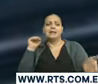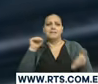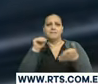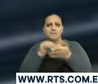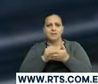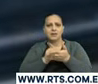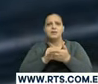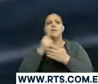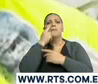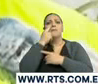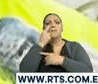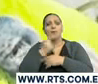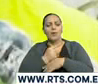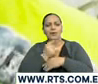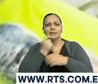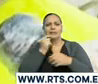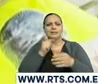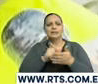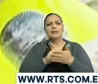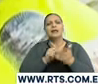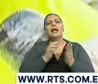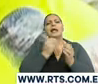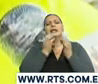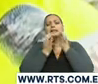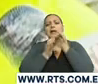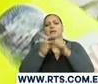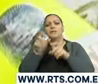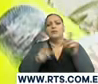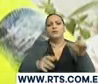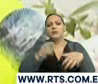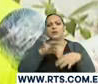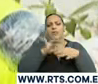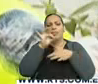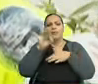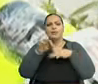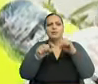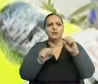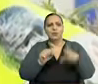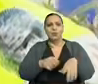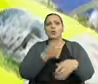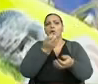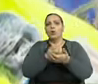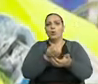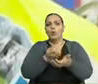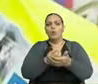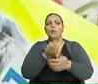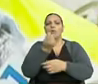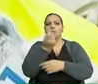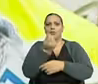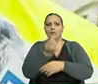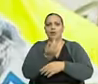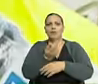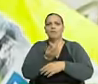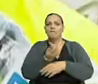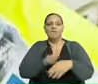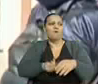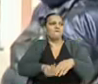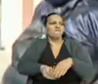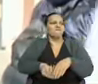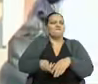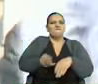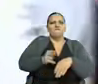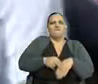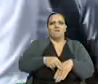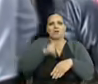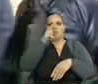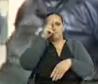la capital. Que se presuma que tienen algún tipo de relación con la novedad que se suscitó la noche de ayer en los medios de comunicación. La